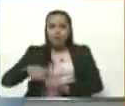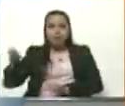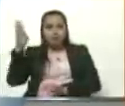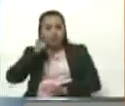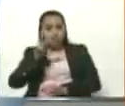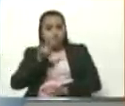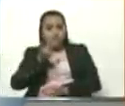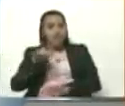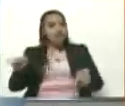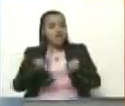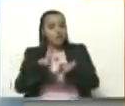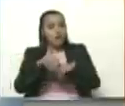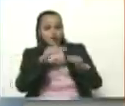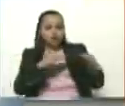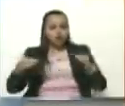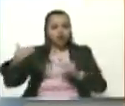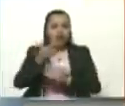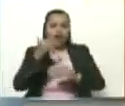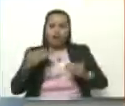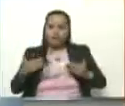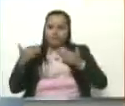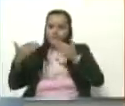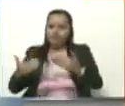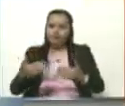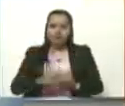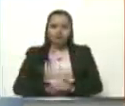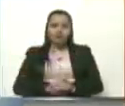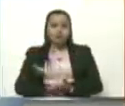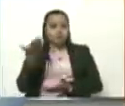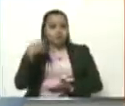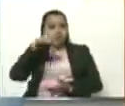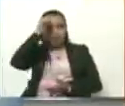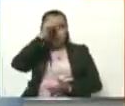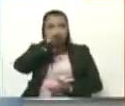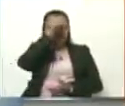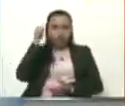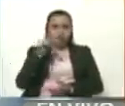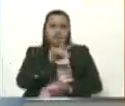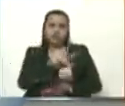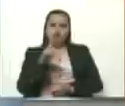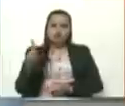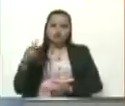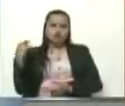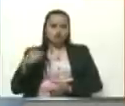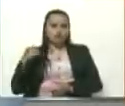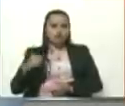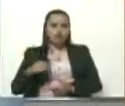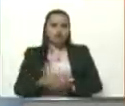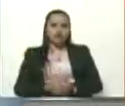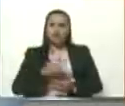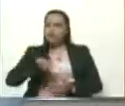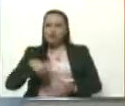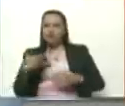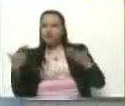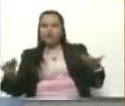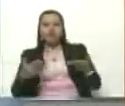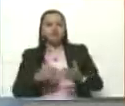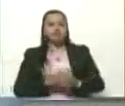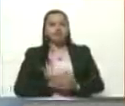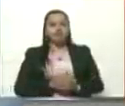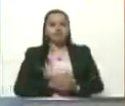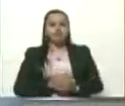y dé un paso al frente adelante el pasado domingo 21 de noviembre para en medio